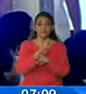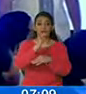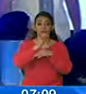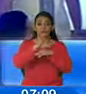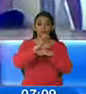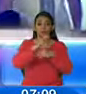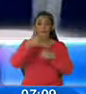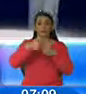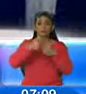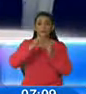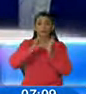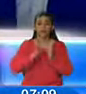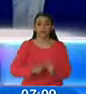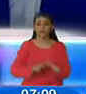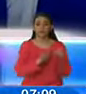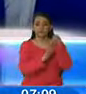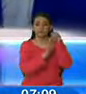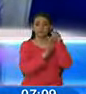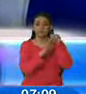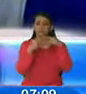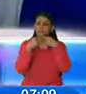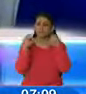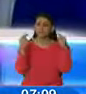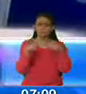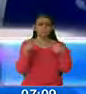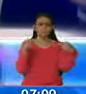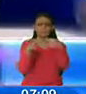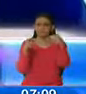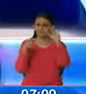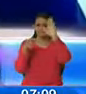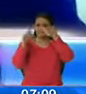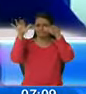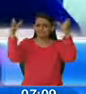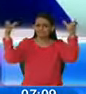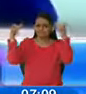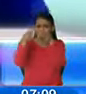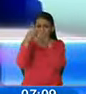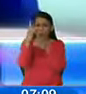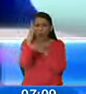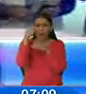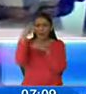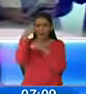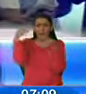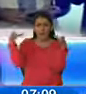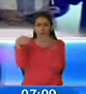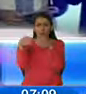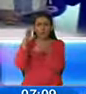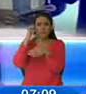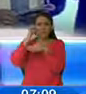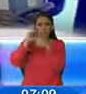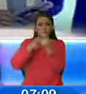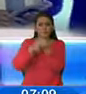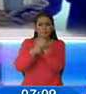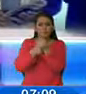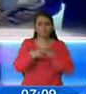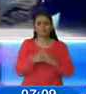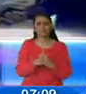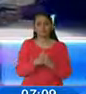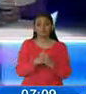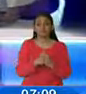Ecuador, participación ciudadana. Además, convocó a toda la oposición a construir una mesa de gobernabilidad por el país. Esa mesa de